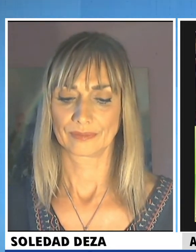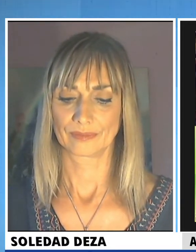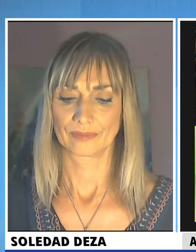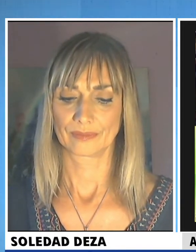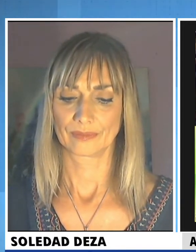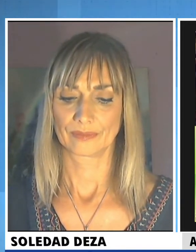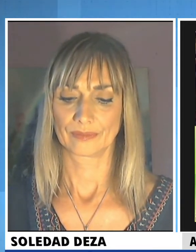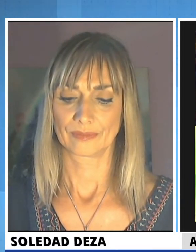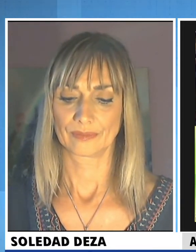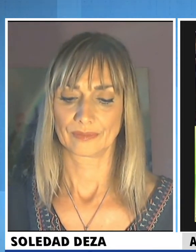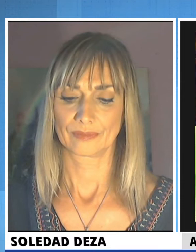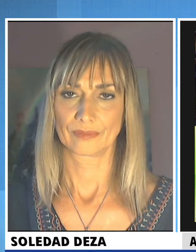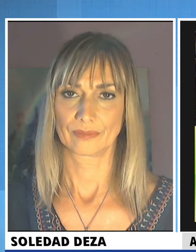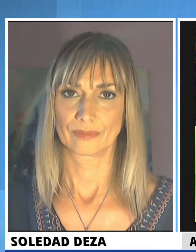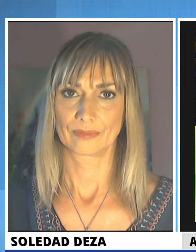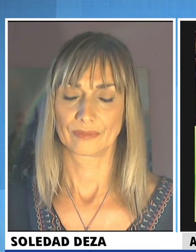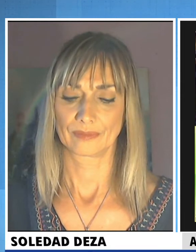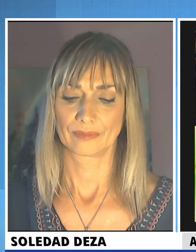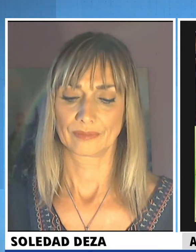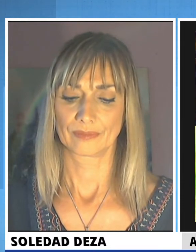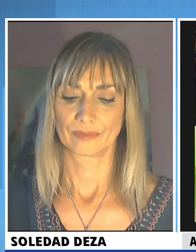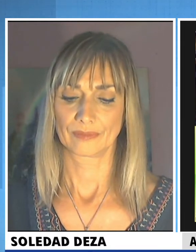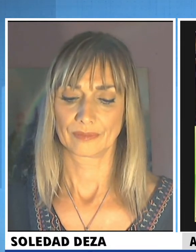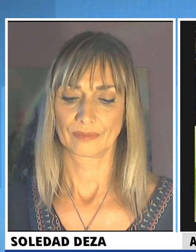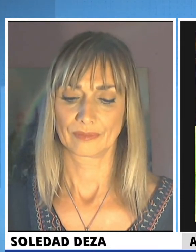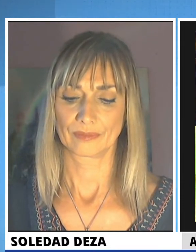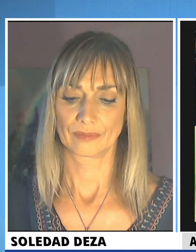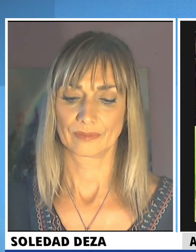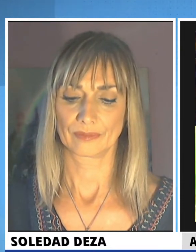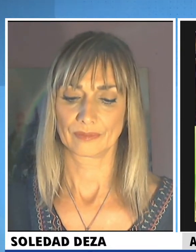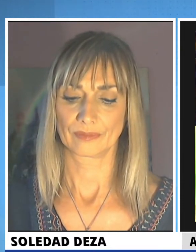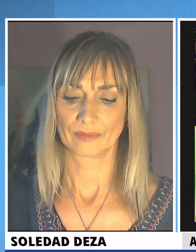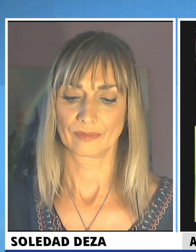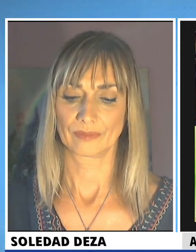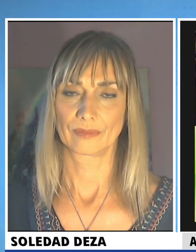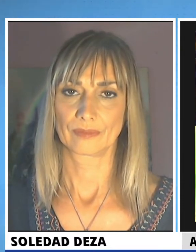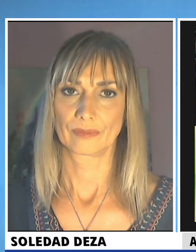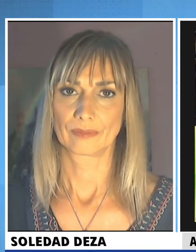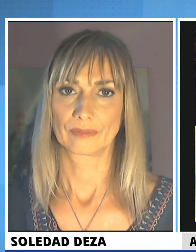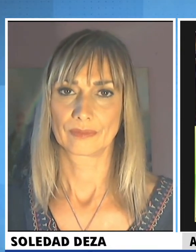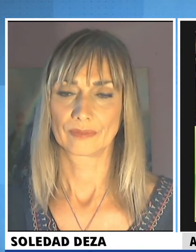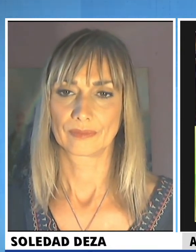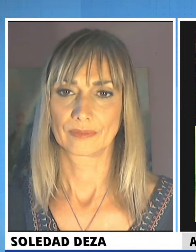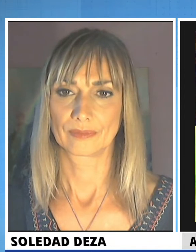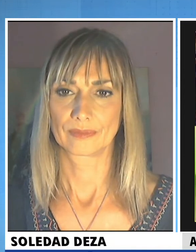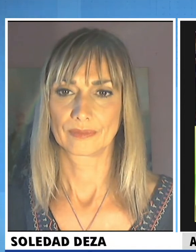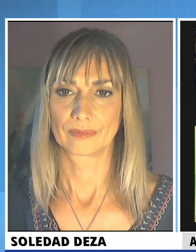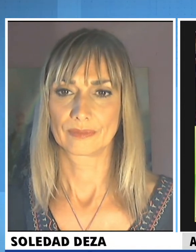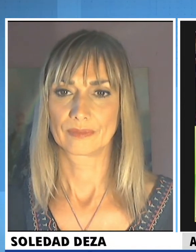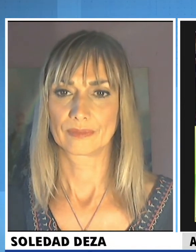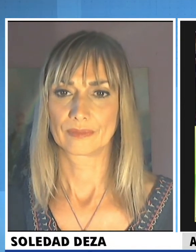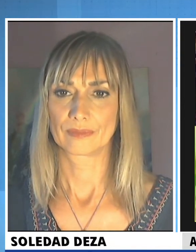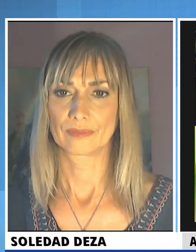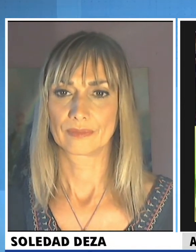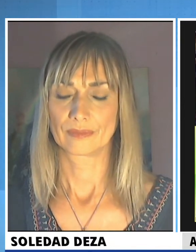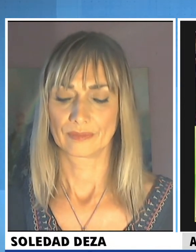materiales, para mí me es mucho más fácil un purismo en las decisiones. Ahora, cuando yo necesito que mi